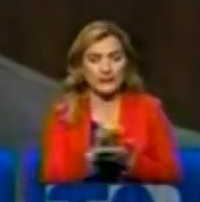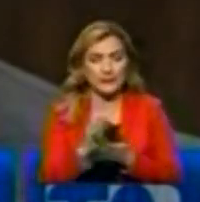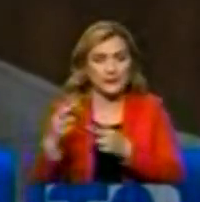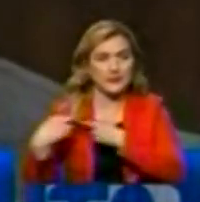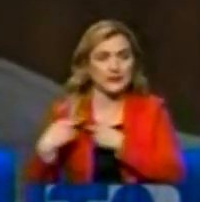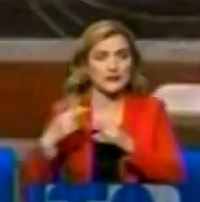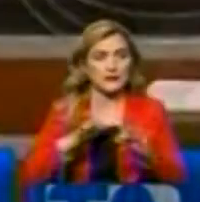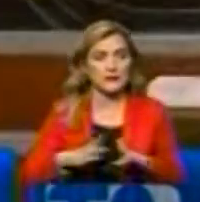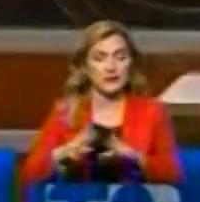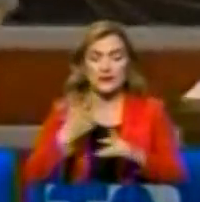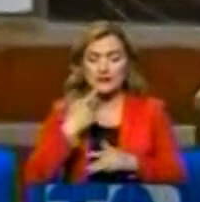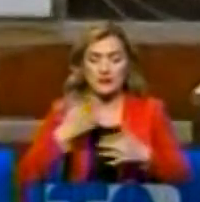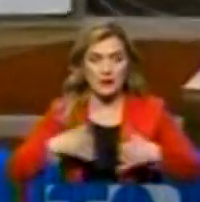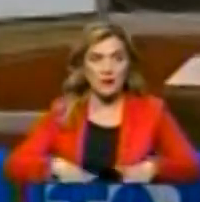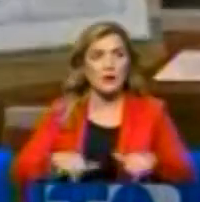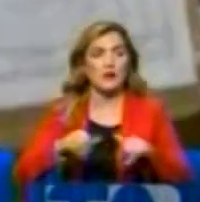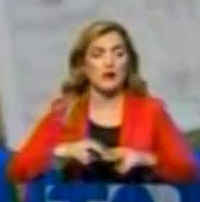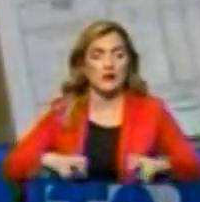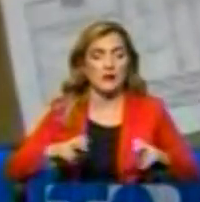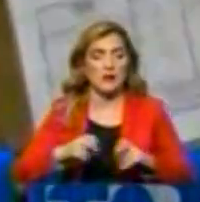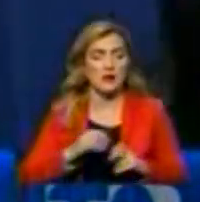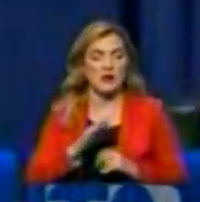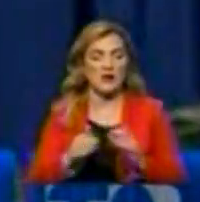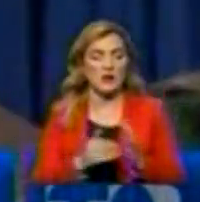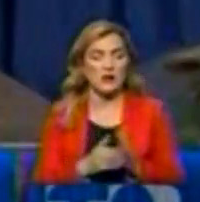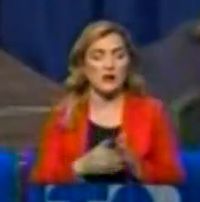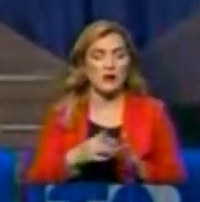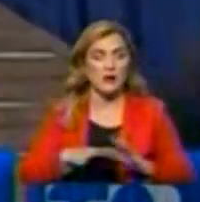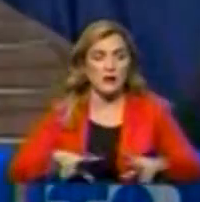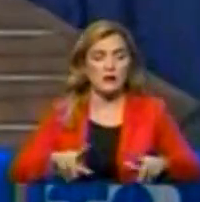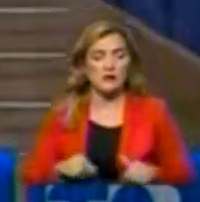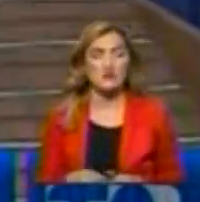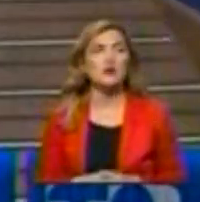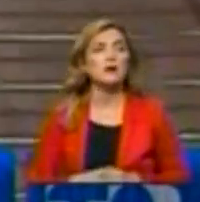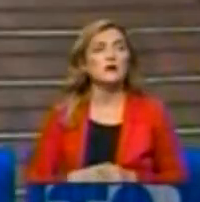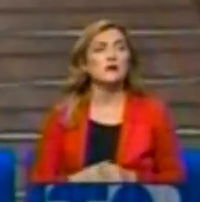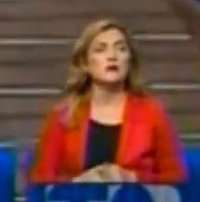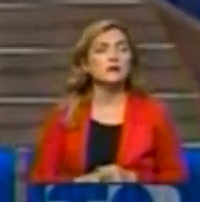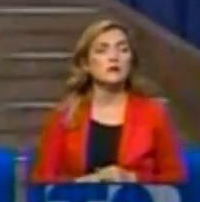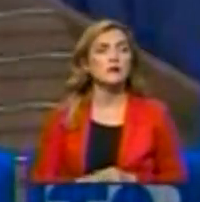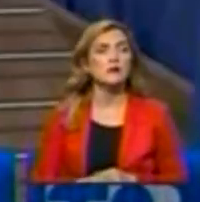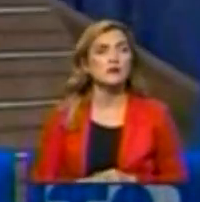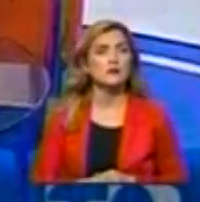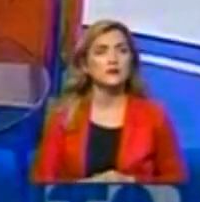seguimiento de las investigaciones anticorrupción. En Quito, María Gracia Acosta, 24 horas.